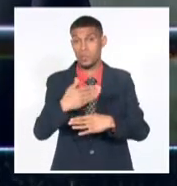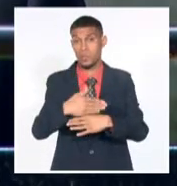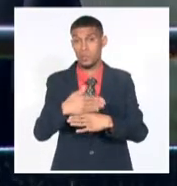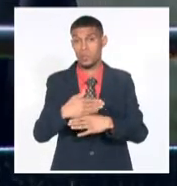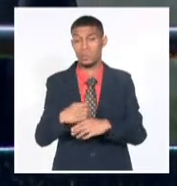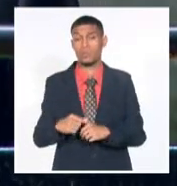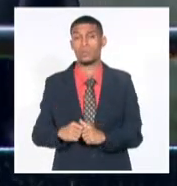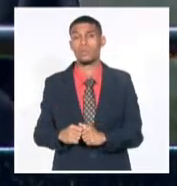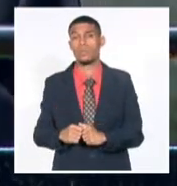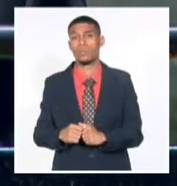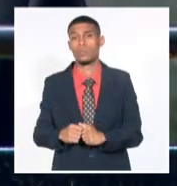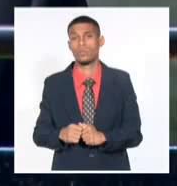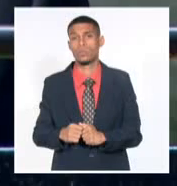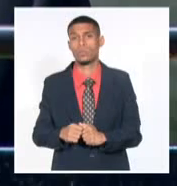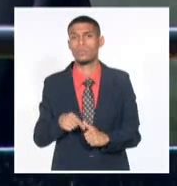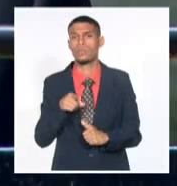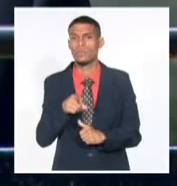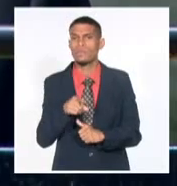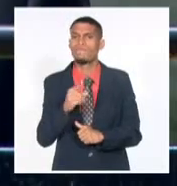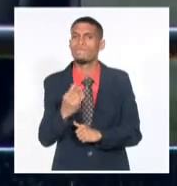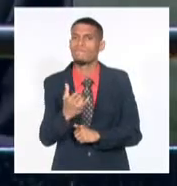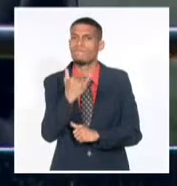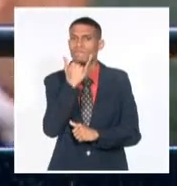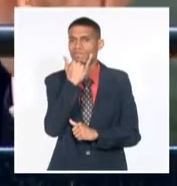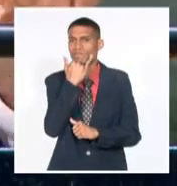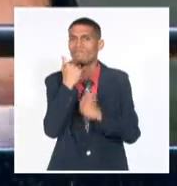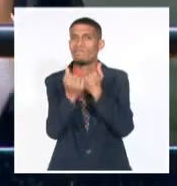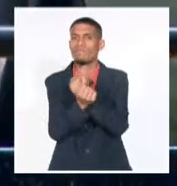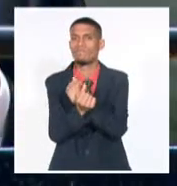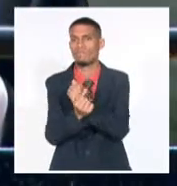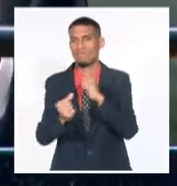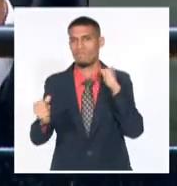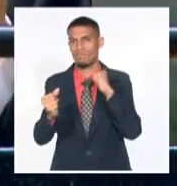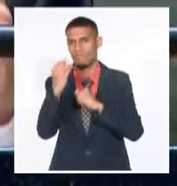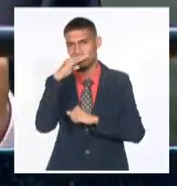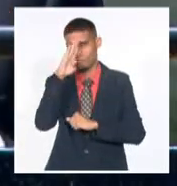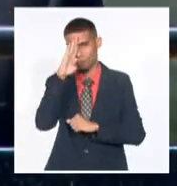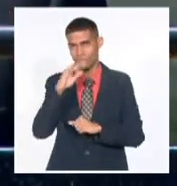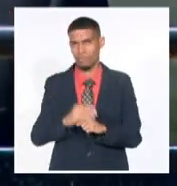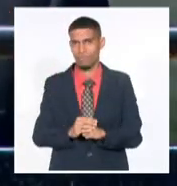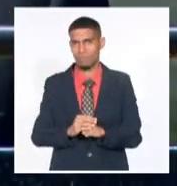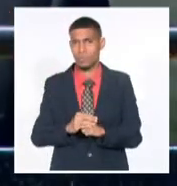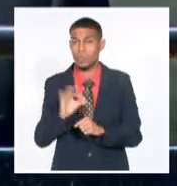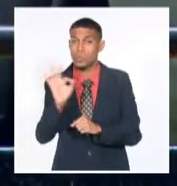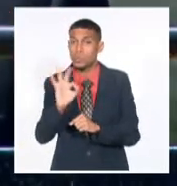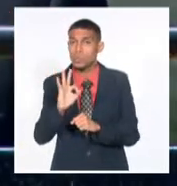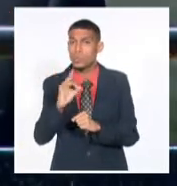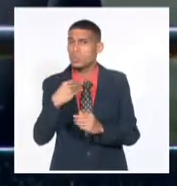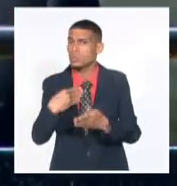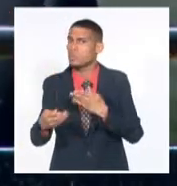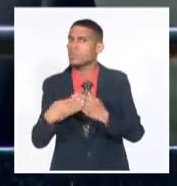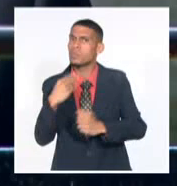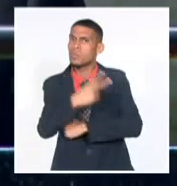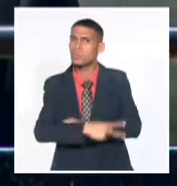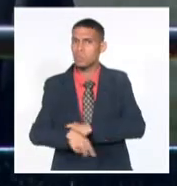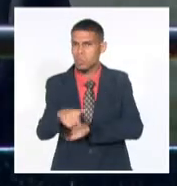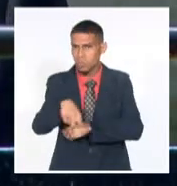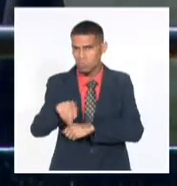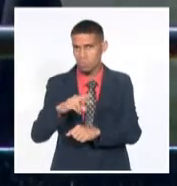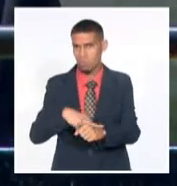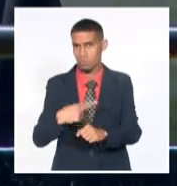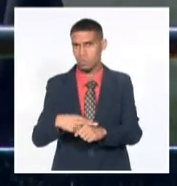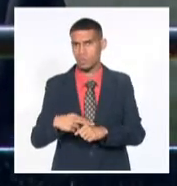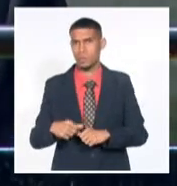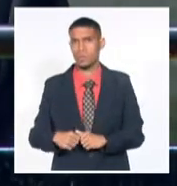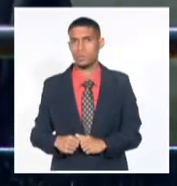bloqueo lesiona la soberanía de todos los países que ustedes representan,